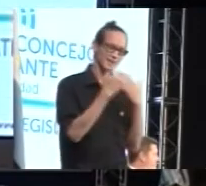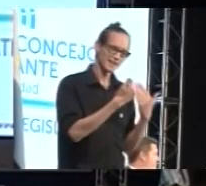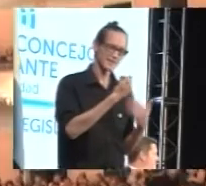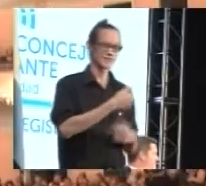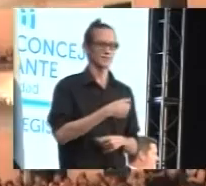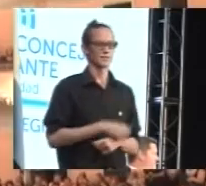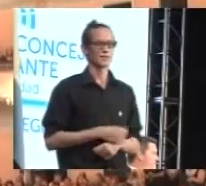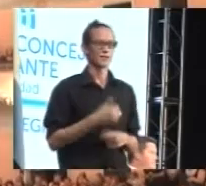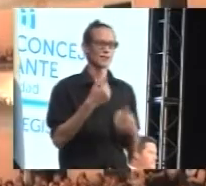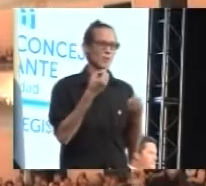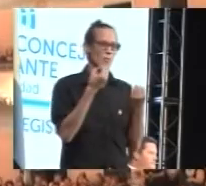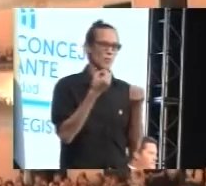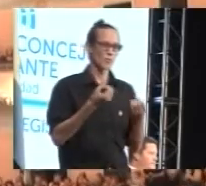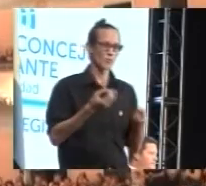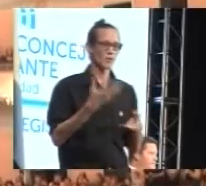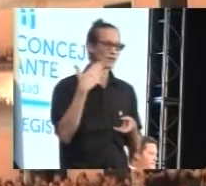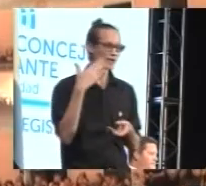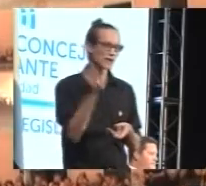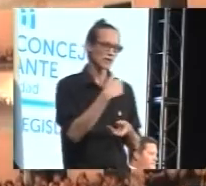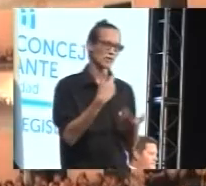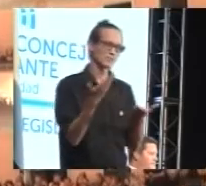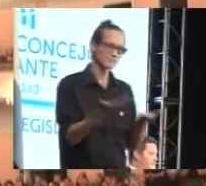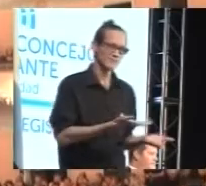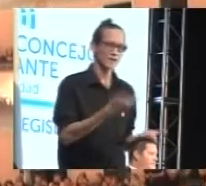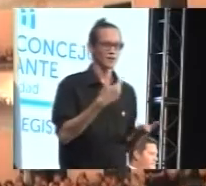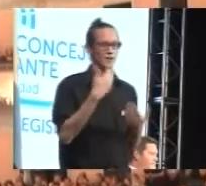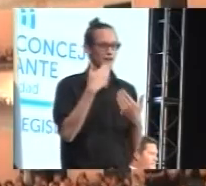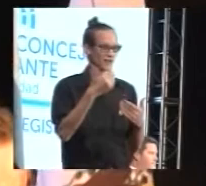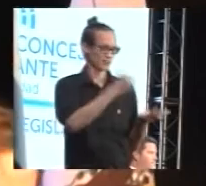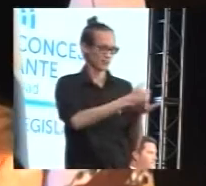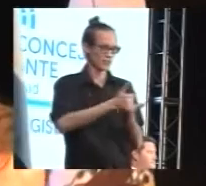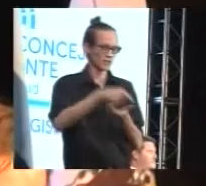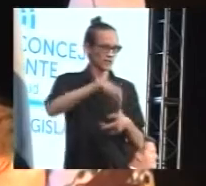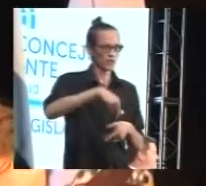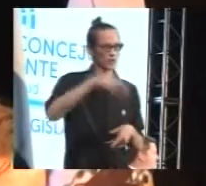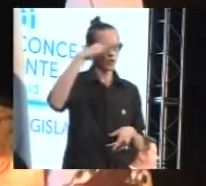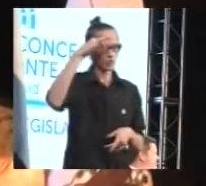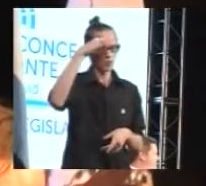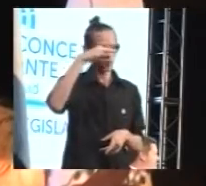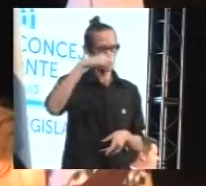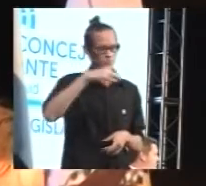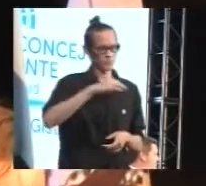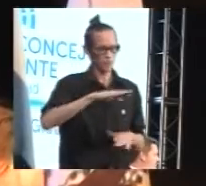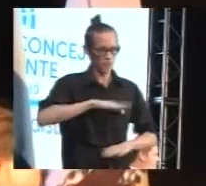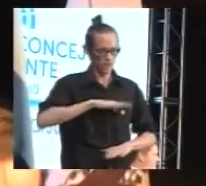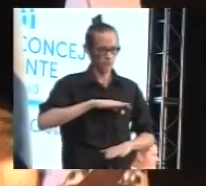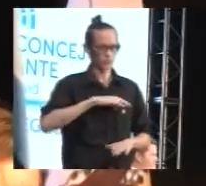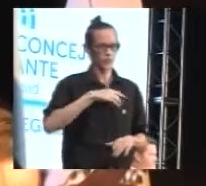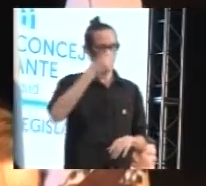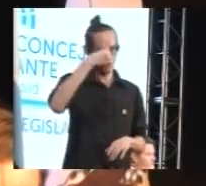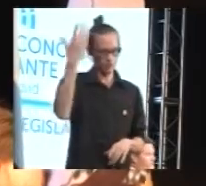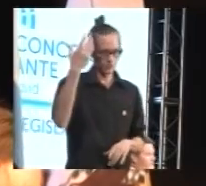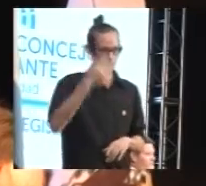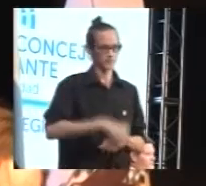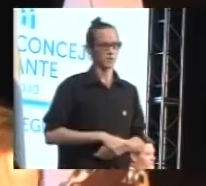Buenas tardes a todos, bienvenidos, muchas gracias por estar acá. Esto es un acto formal, así que en ese contexto, siendo